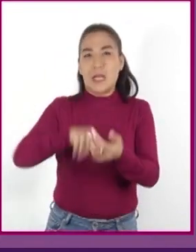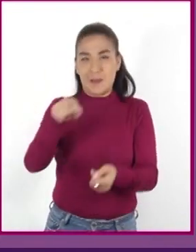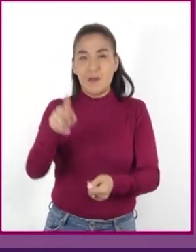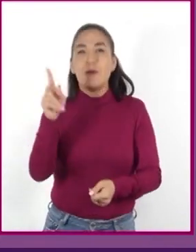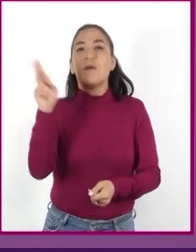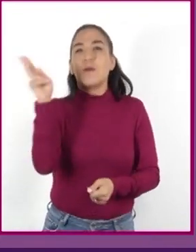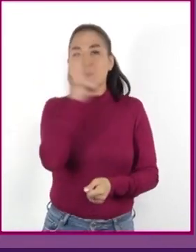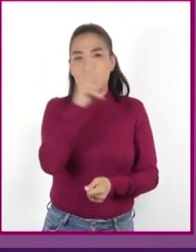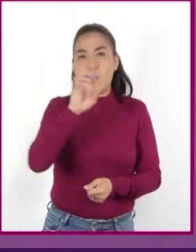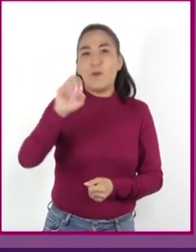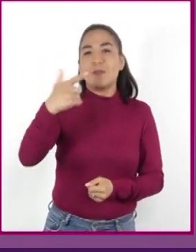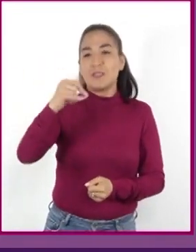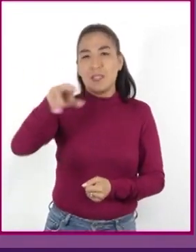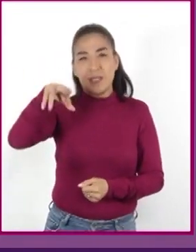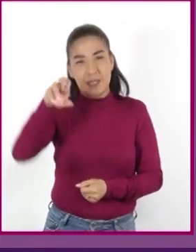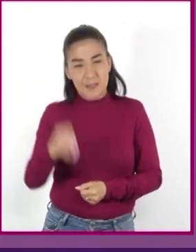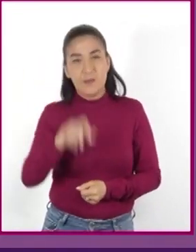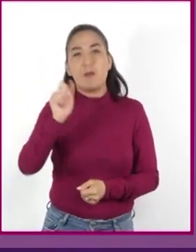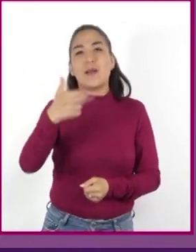oxígeno gaseosos.